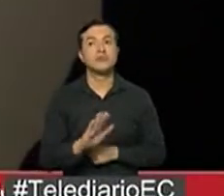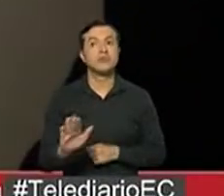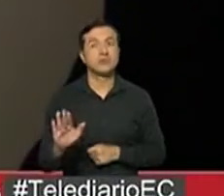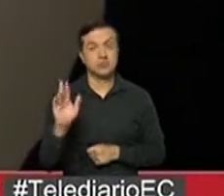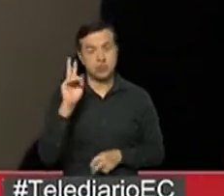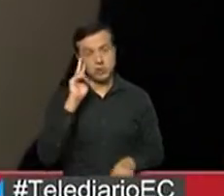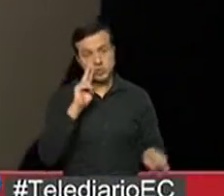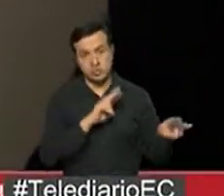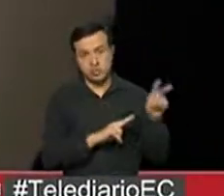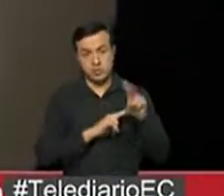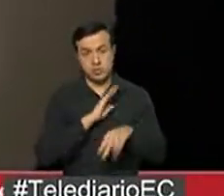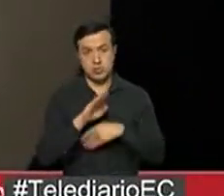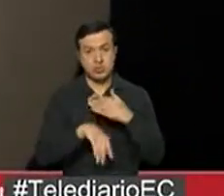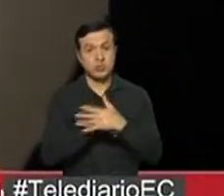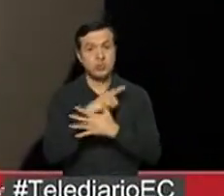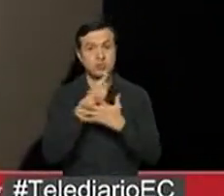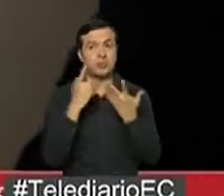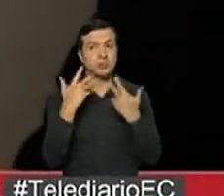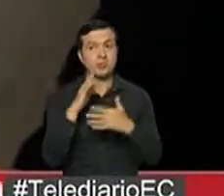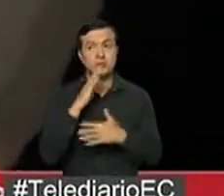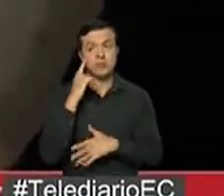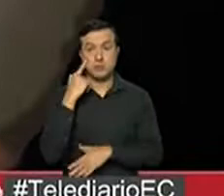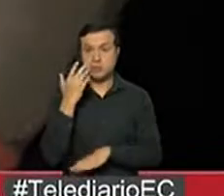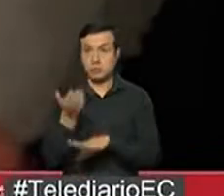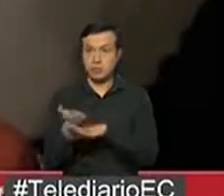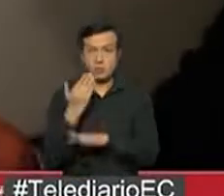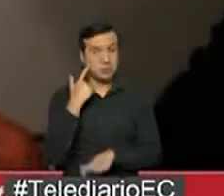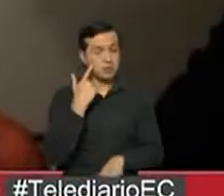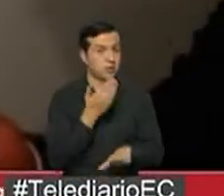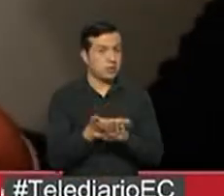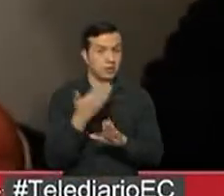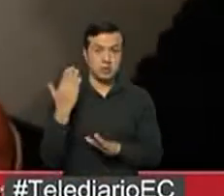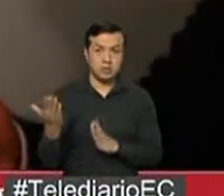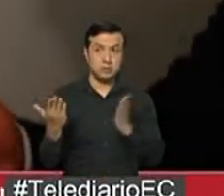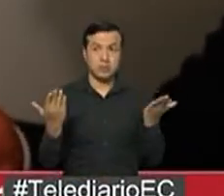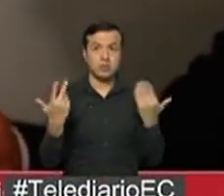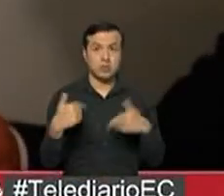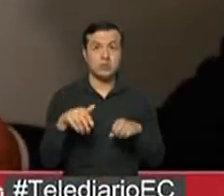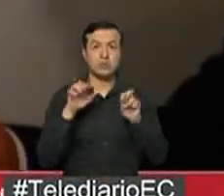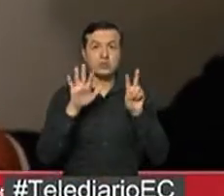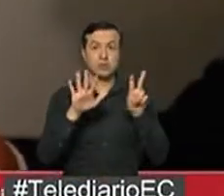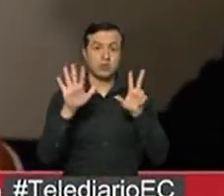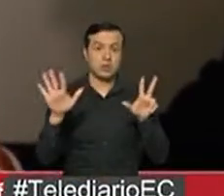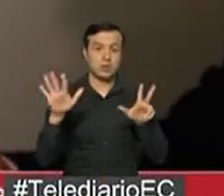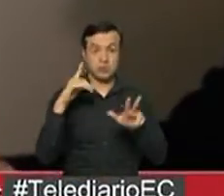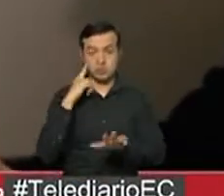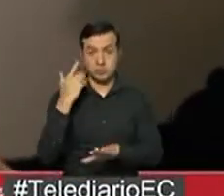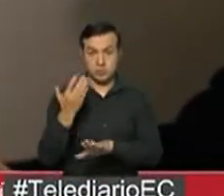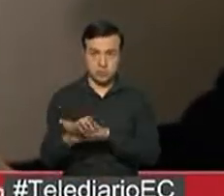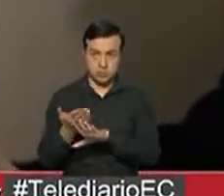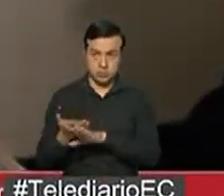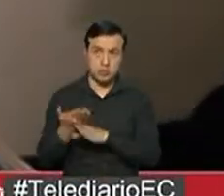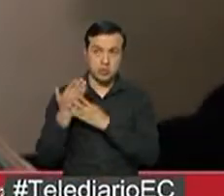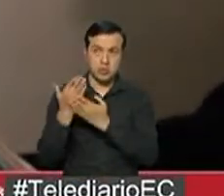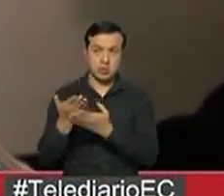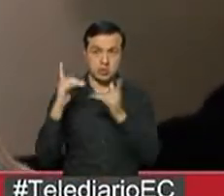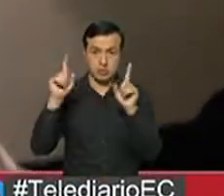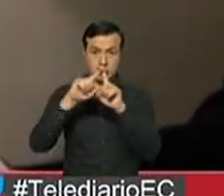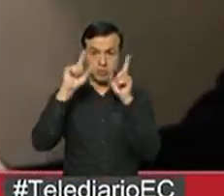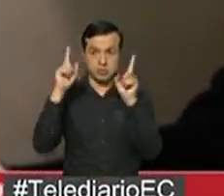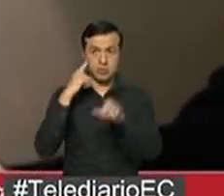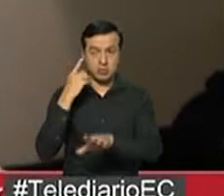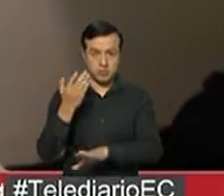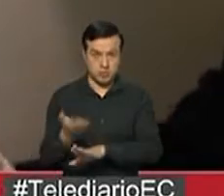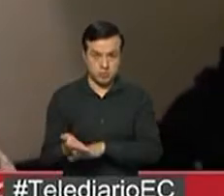de todas las pruebas y todos los argumentos que se han presentado de parte y parte existen 78 documentos de parte de la empresa que se han